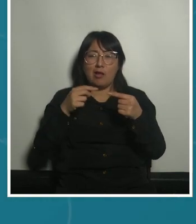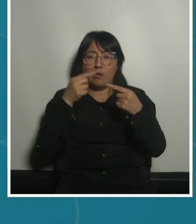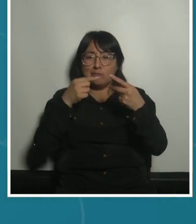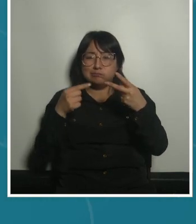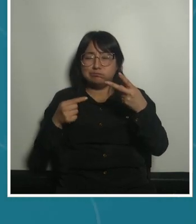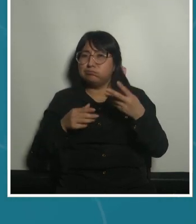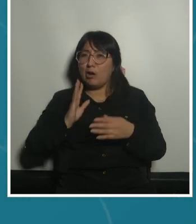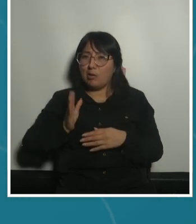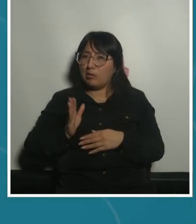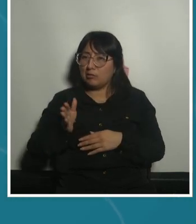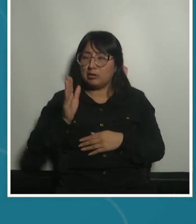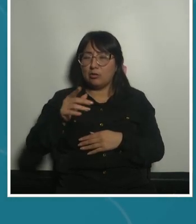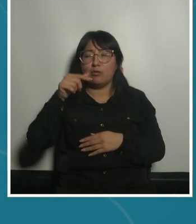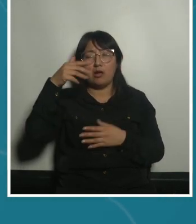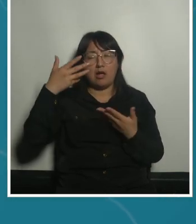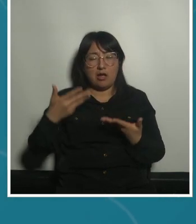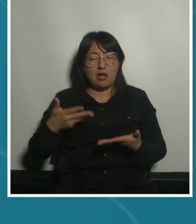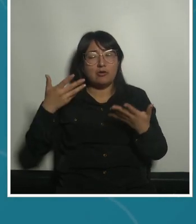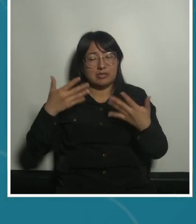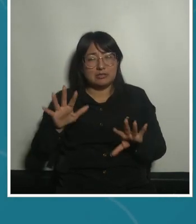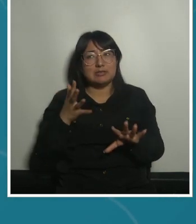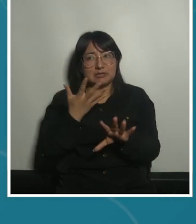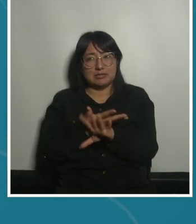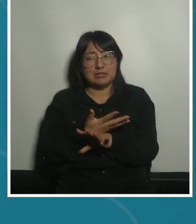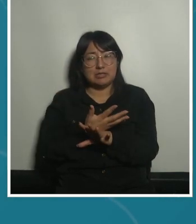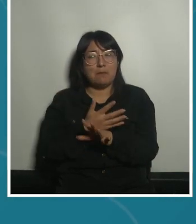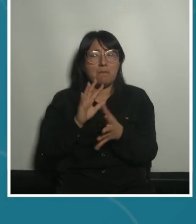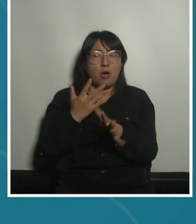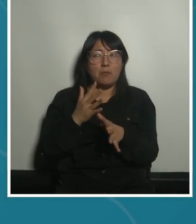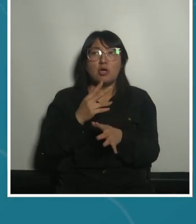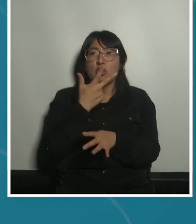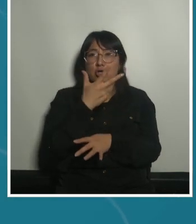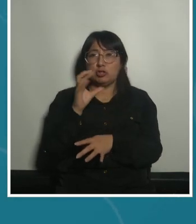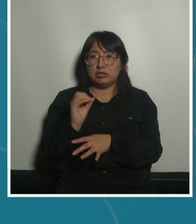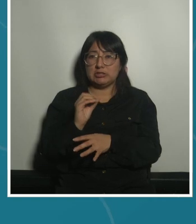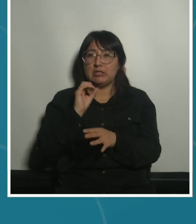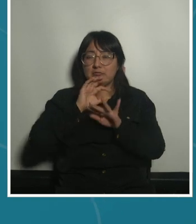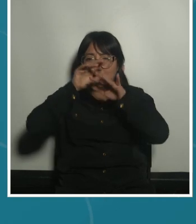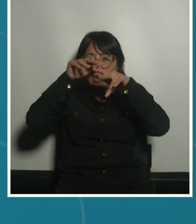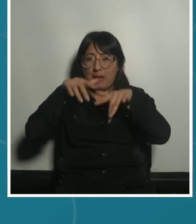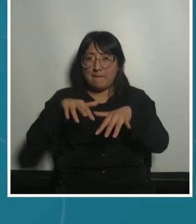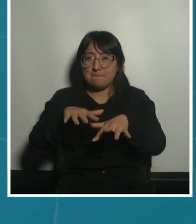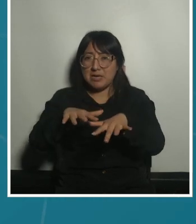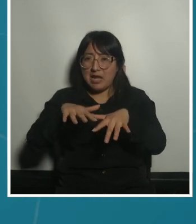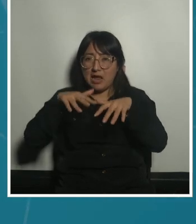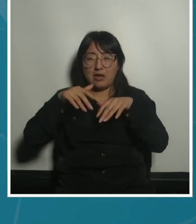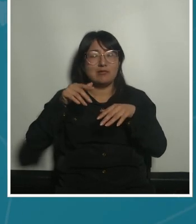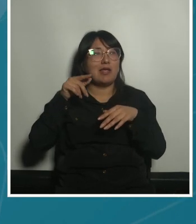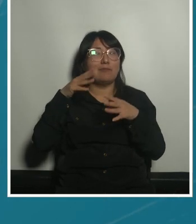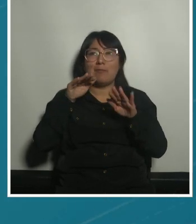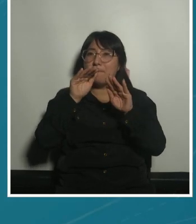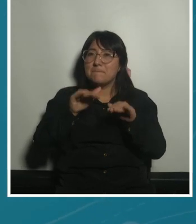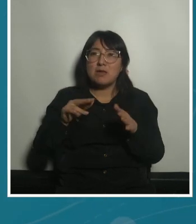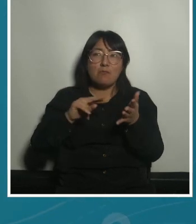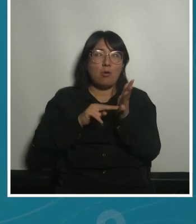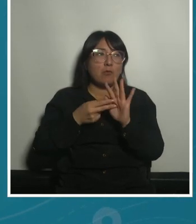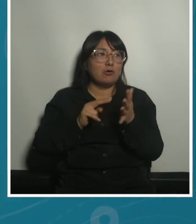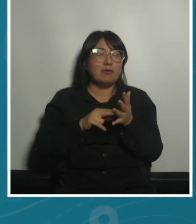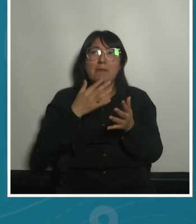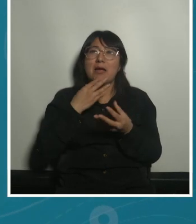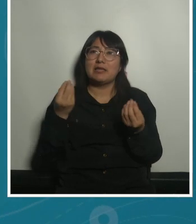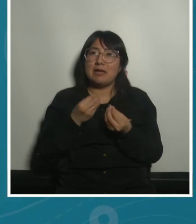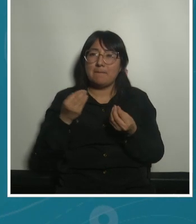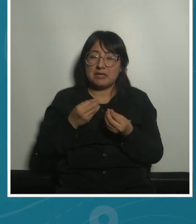de las playas, ahora ya llevamos un total cerca de 80 playas y tenemos como la misma afectación. Están retrocediendo más